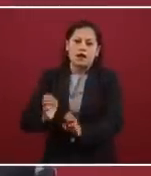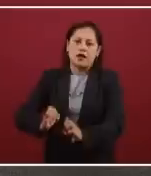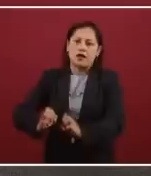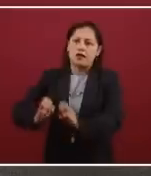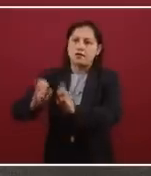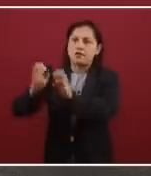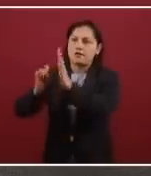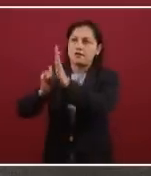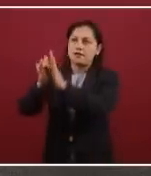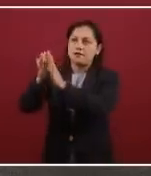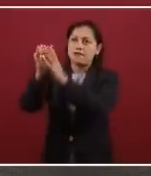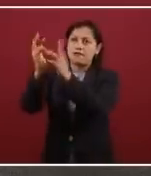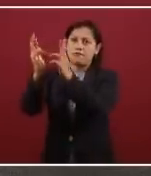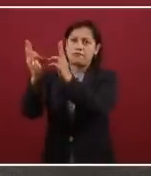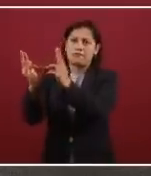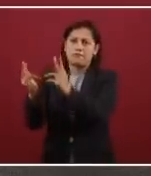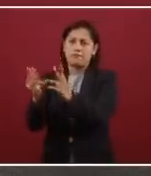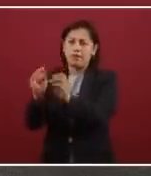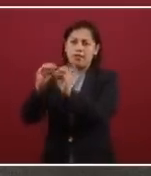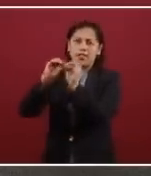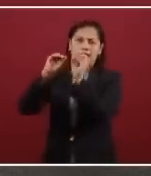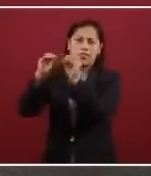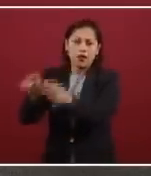¿sí?, abandonada la construcción.